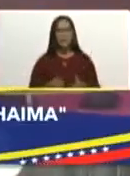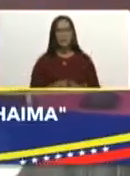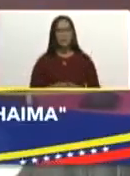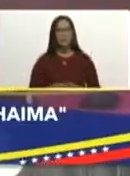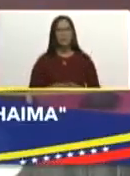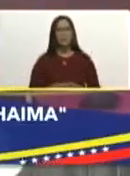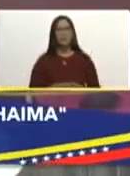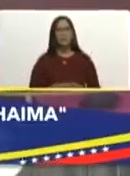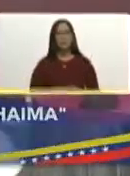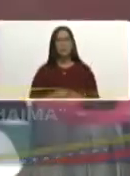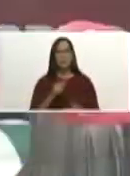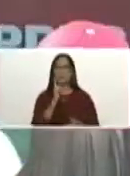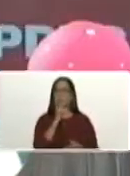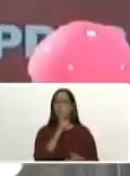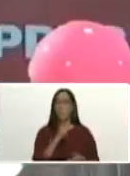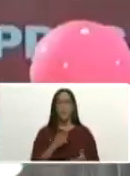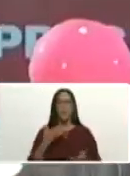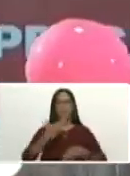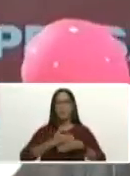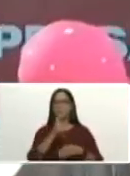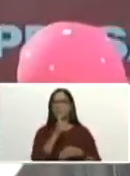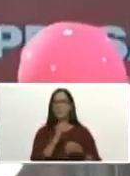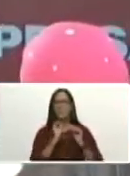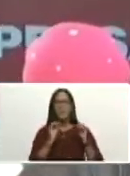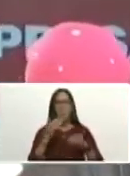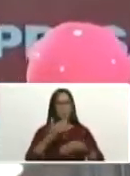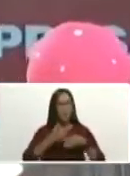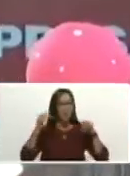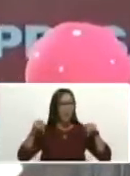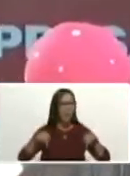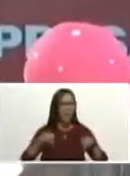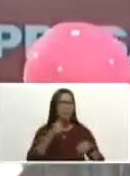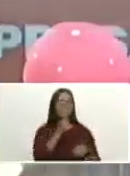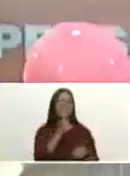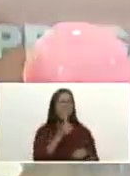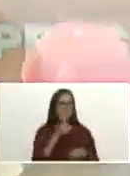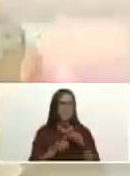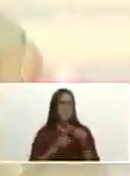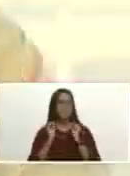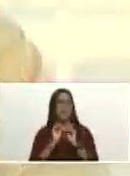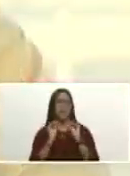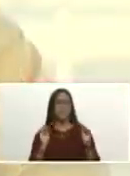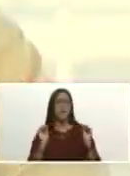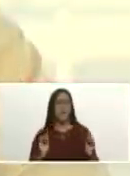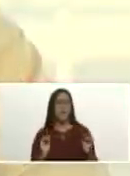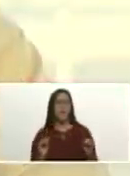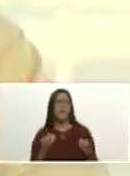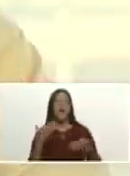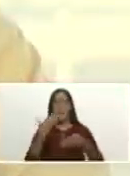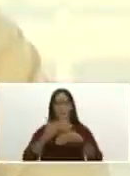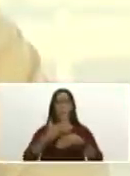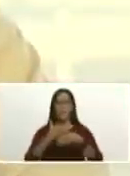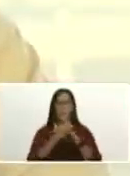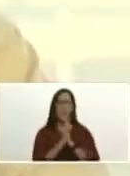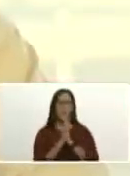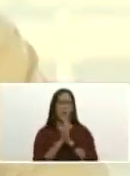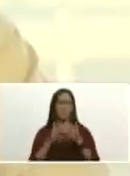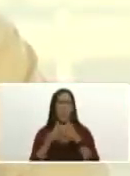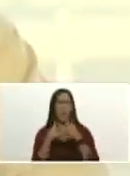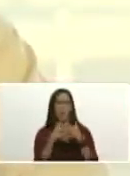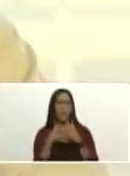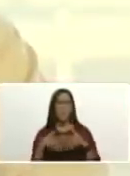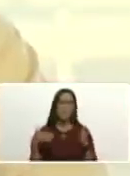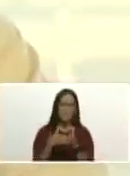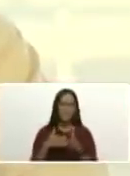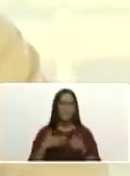ellos fueron los que llamaron al bloqueo. ¿Quién llamó al bloqueo en el país? ¿Quién le hizo el llamado al imperio norteamericano para que atacara la